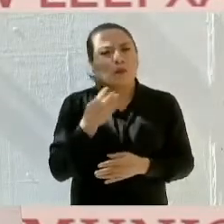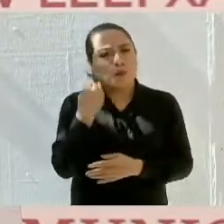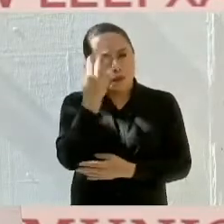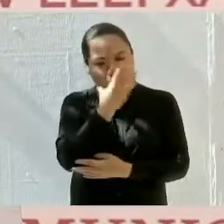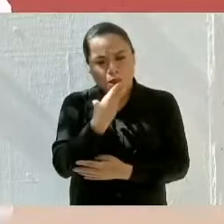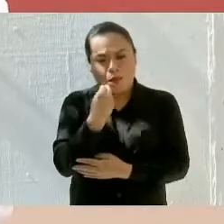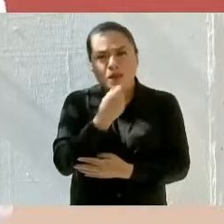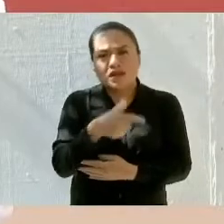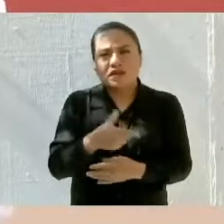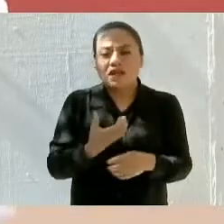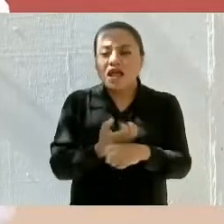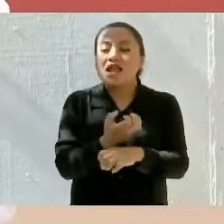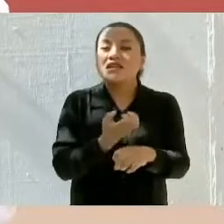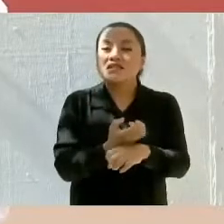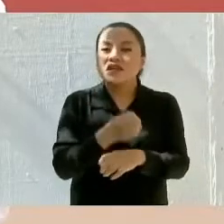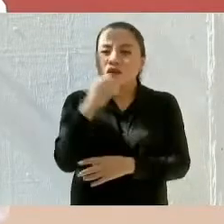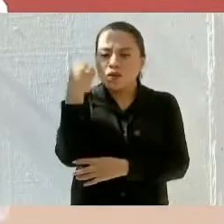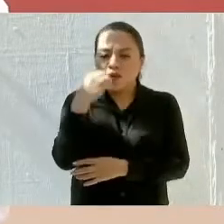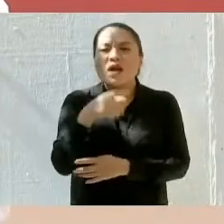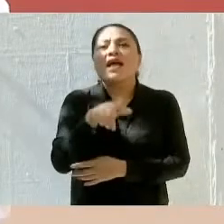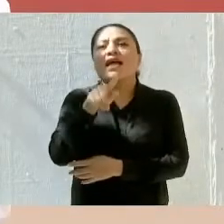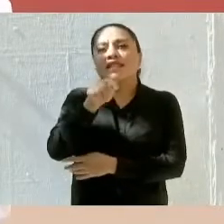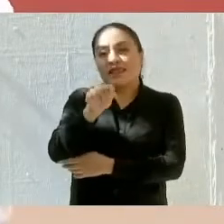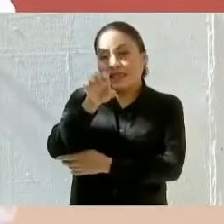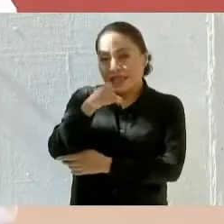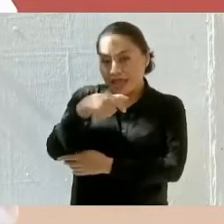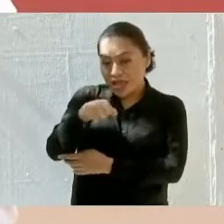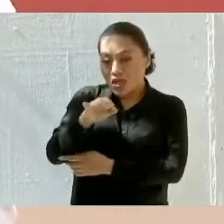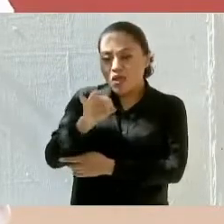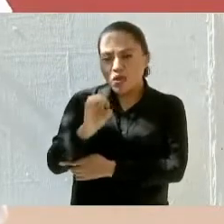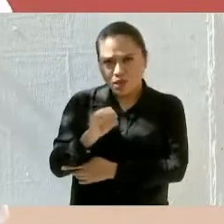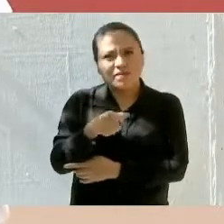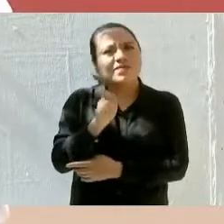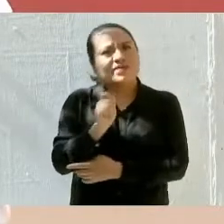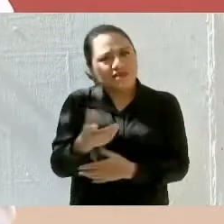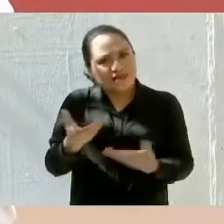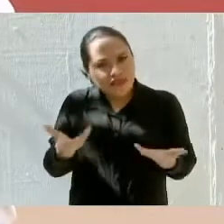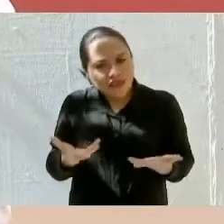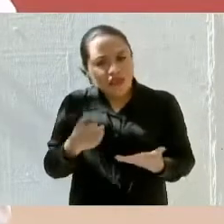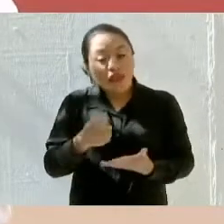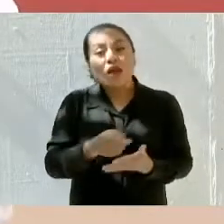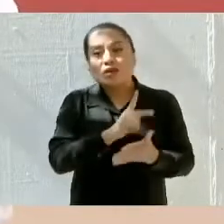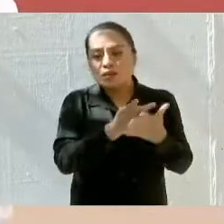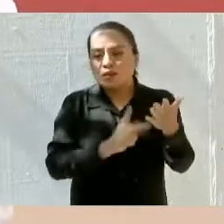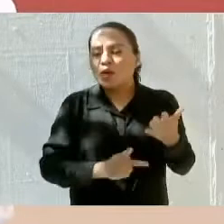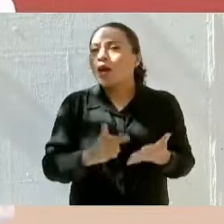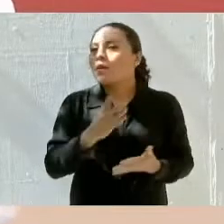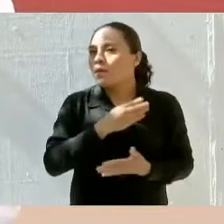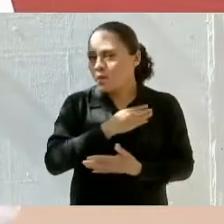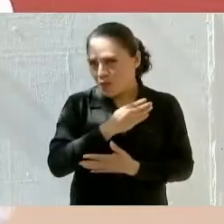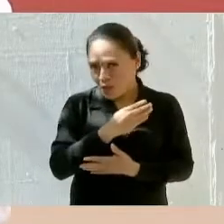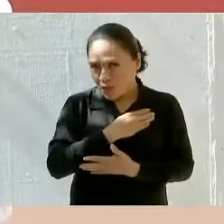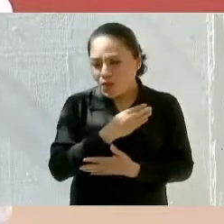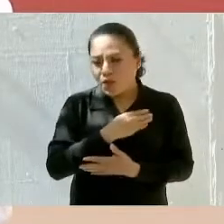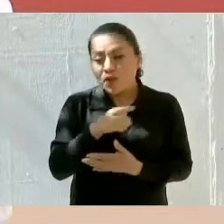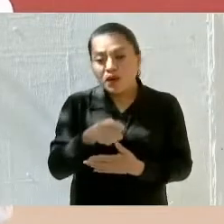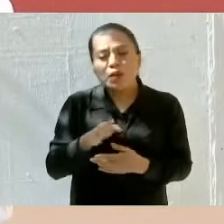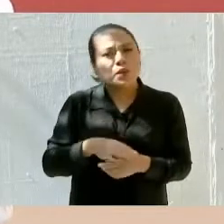bonita que tiene nuestro estado de Oaxaca, que es el Tequio. Es un programa muy bueno porque el